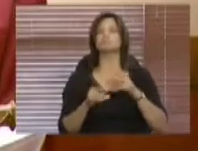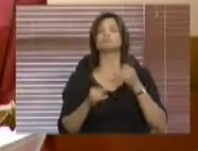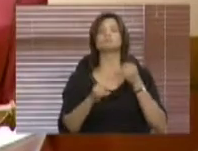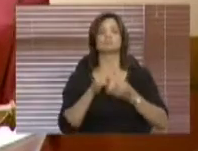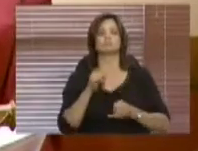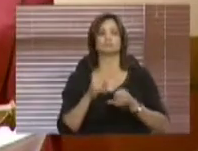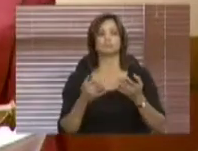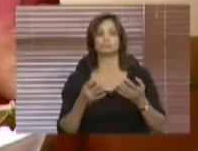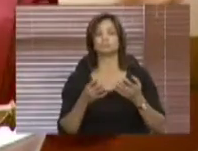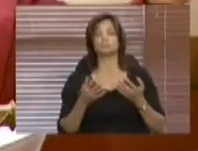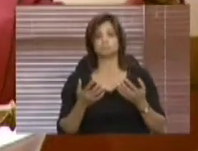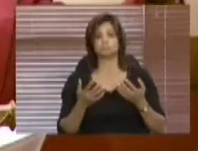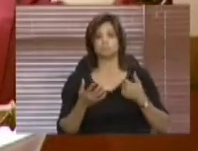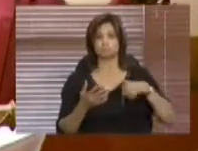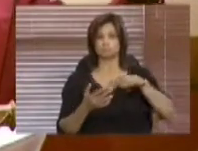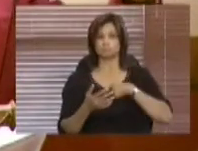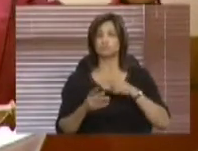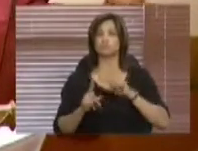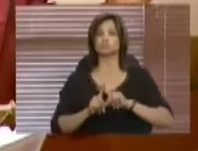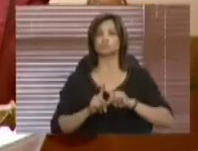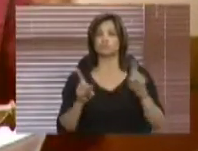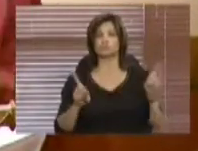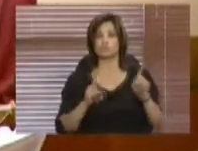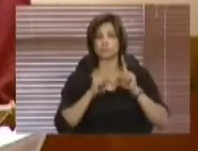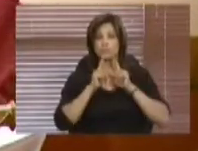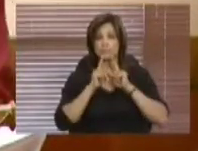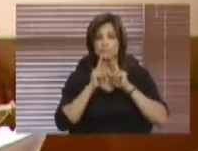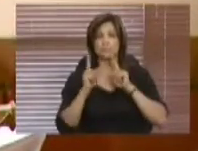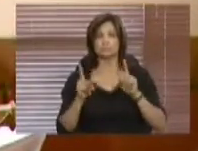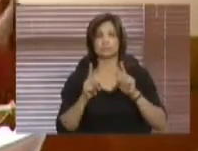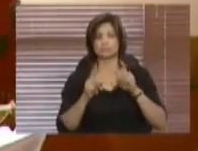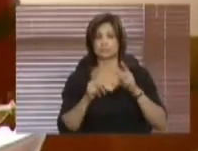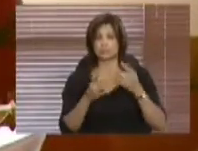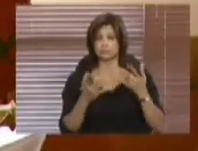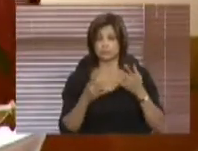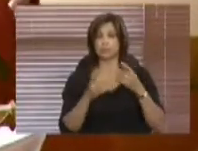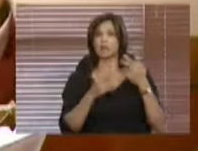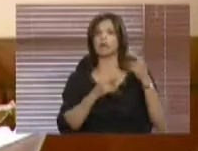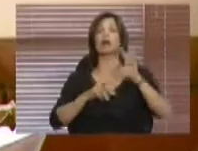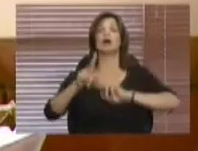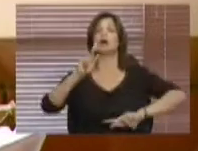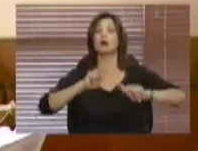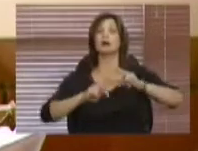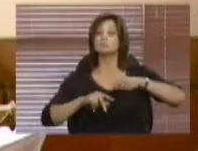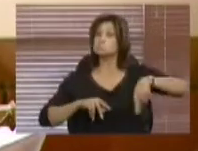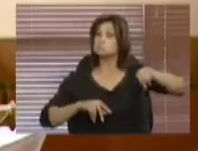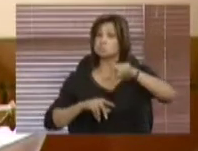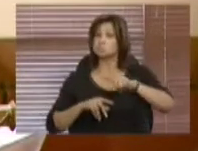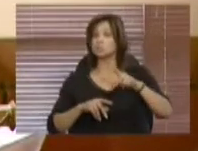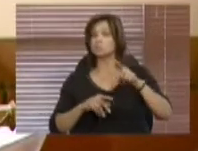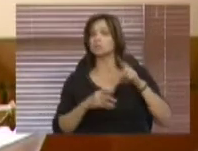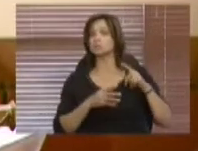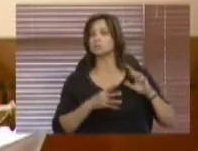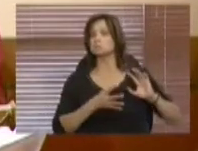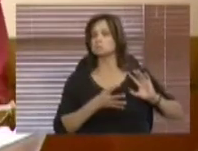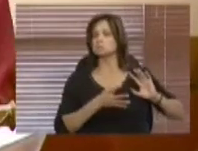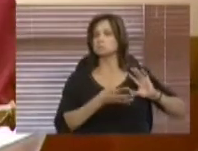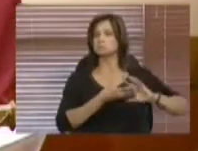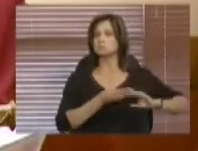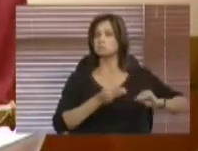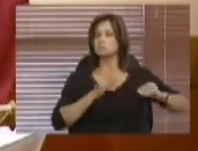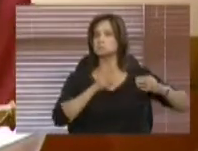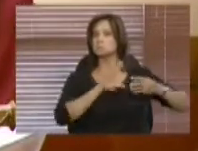final de nuestros diferentes mandatos, le tocará al pueblo y a la historia